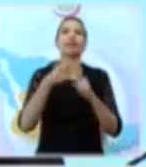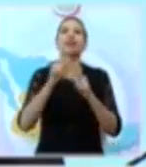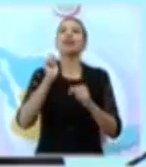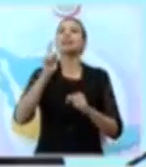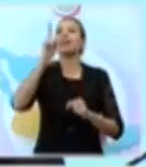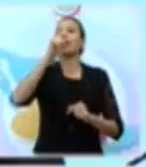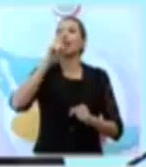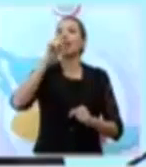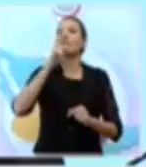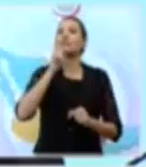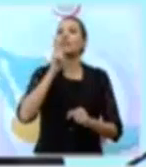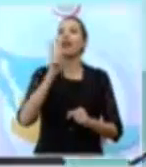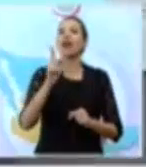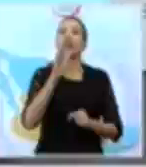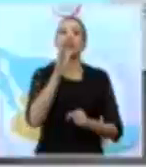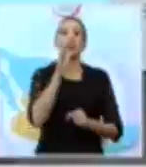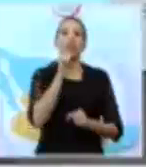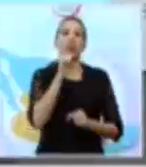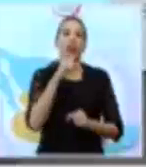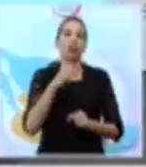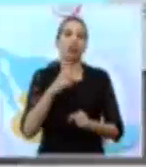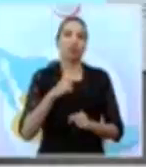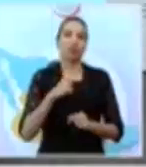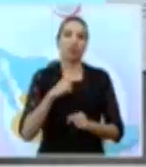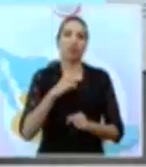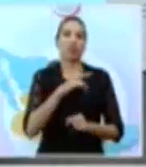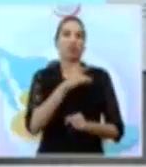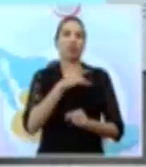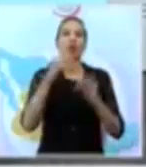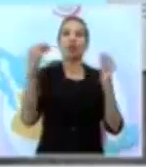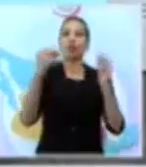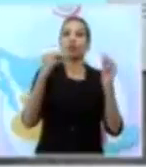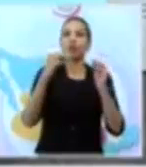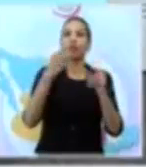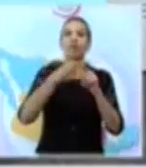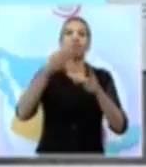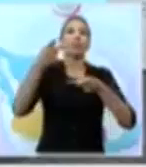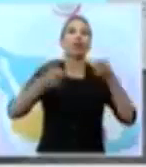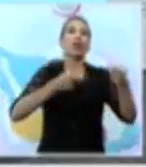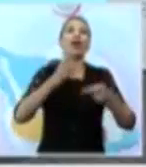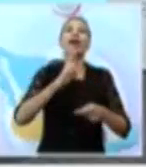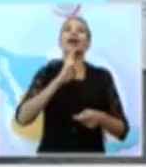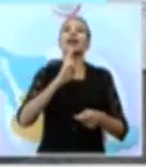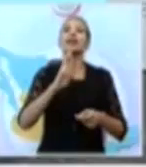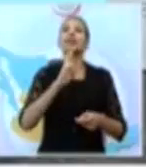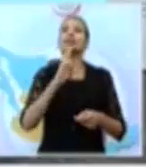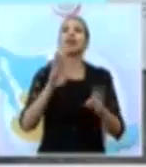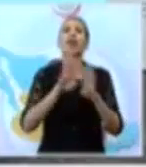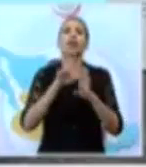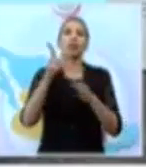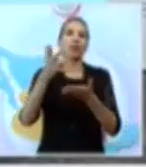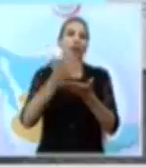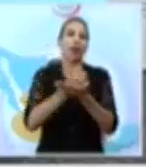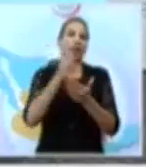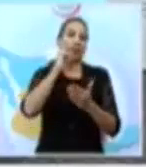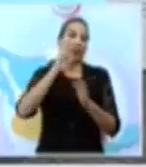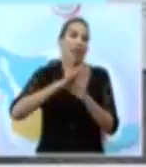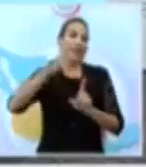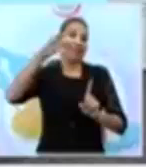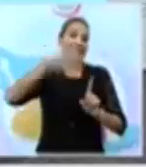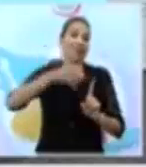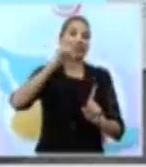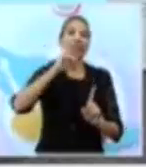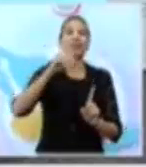lenguaje no me da posibilidades de debatir en preguntas y respuestas. Le digo, nos ganas, Marcia,